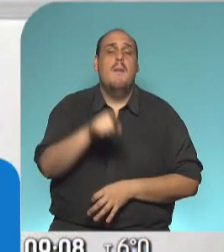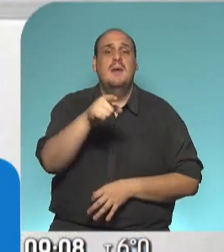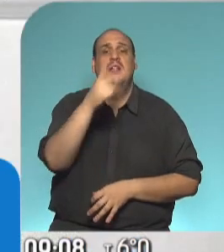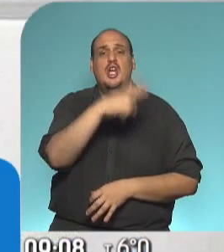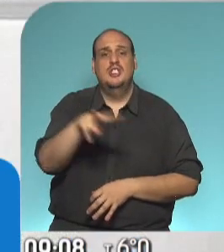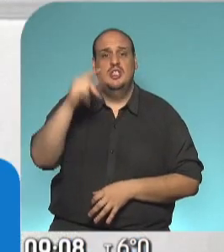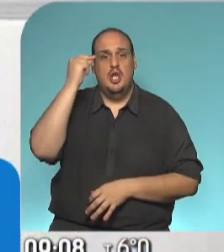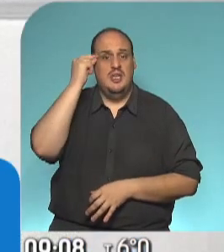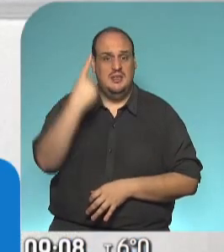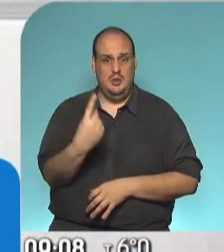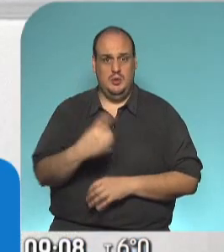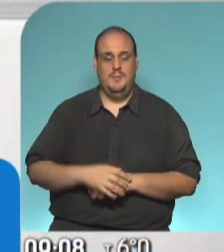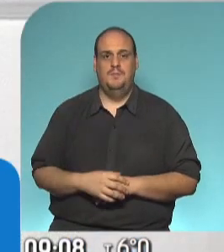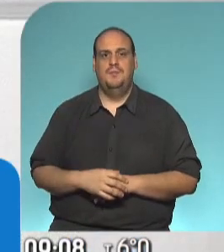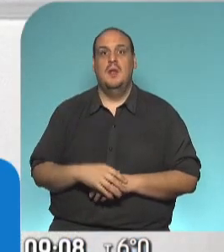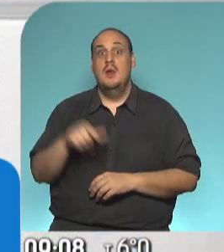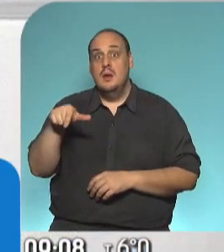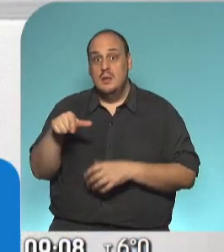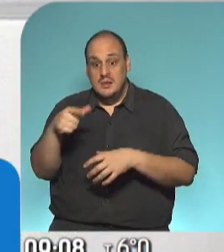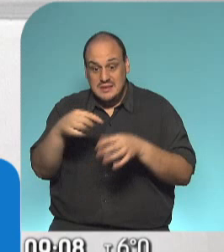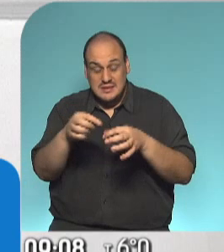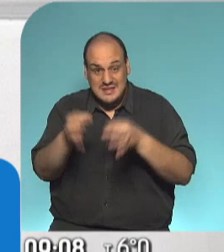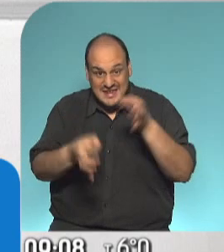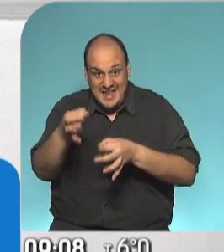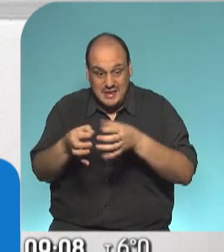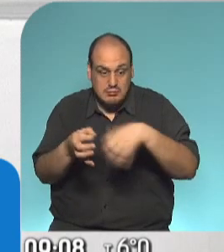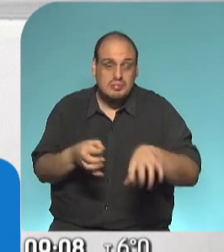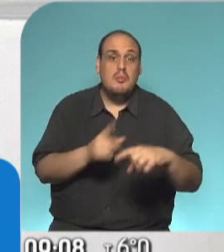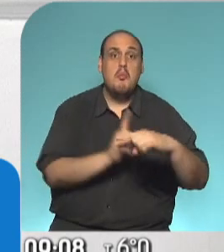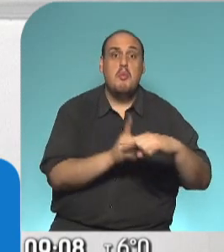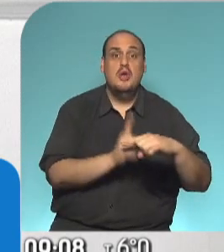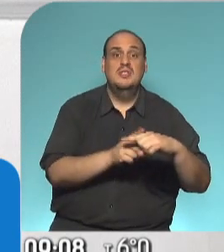19.231. El porcentaje de positividad de los testeos es de